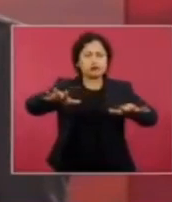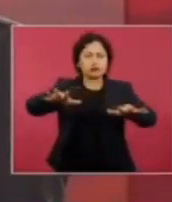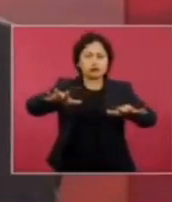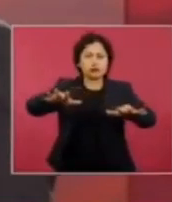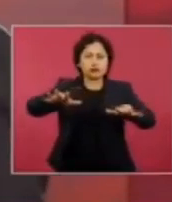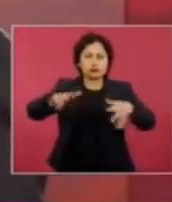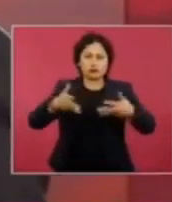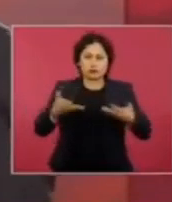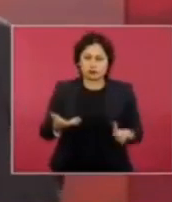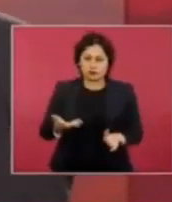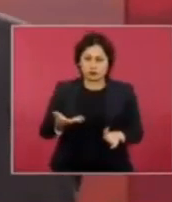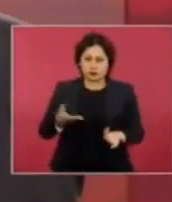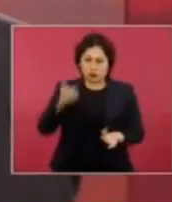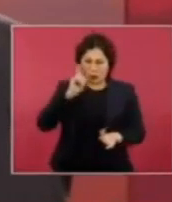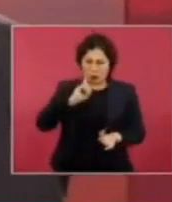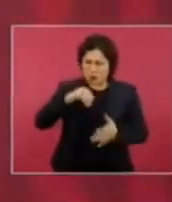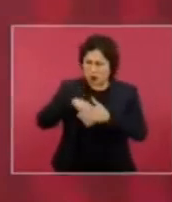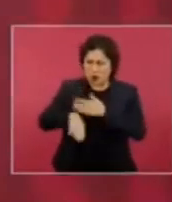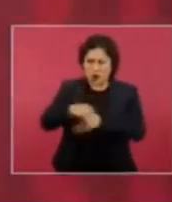Y esto hay que seguirlo